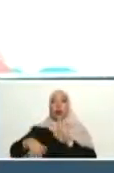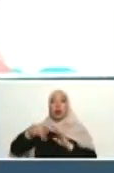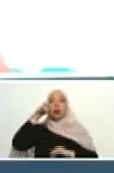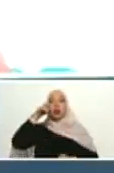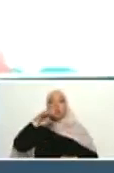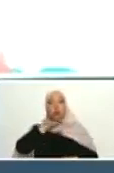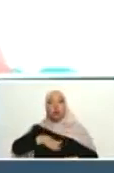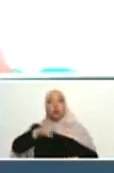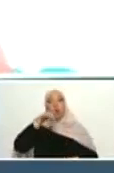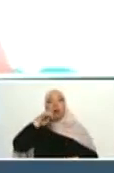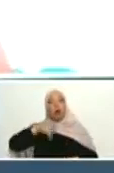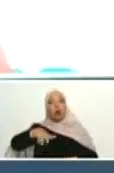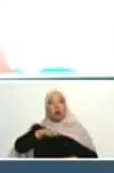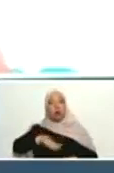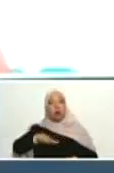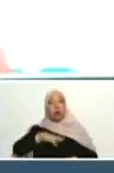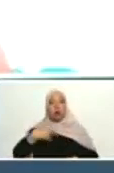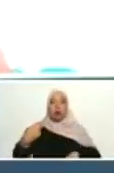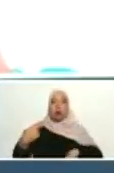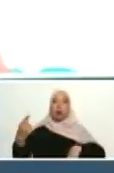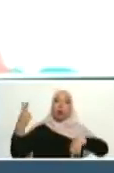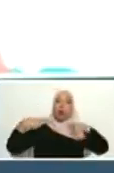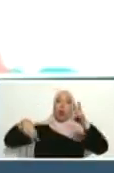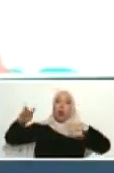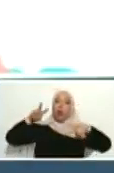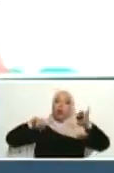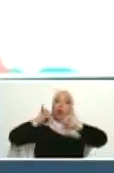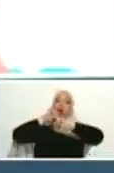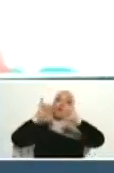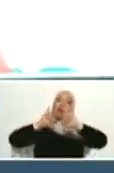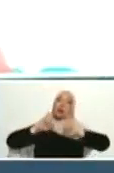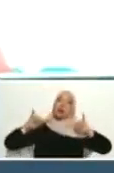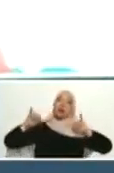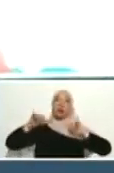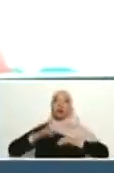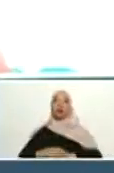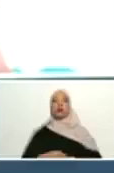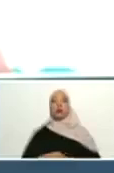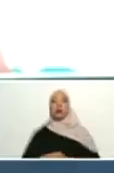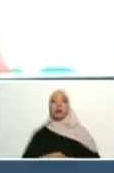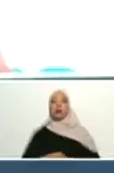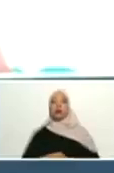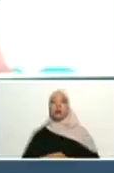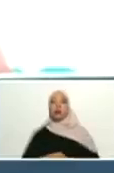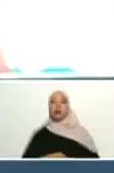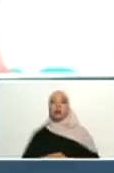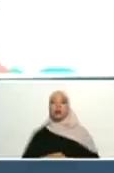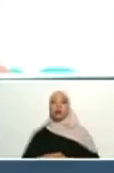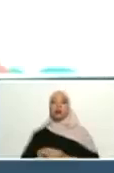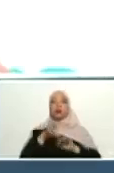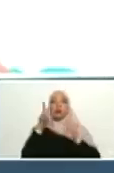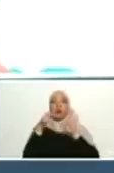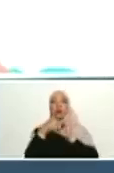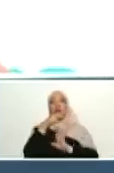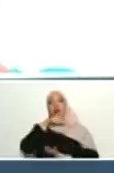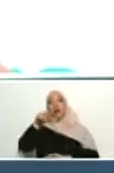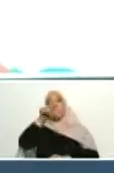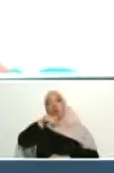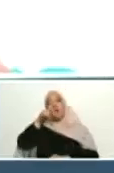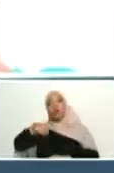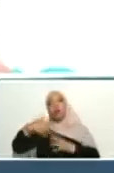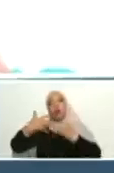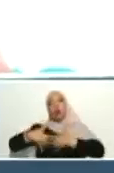tiene nuestro pueblo a la recreación, a la felicidad, a la alegría. Hoy mostrábamos, presidente, más de 7.000 recreadores,